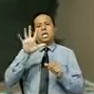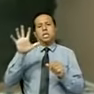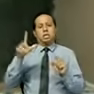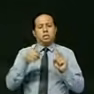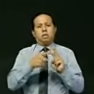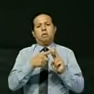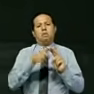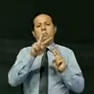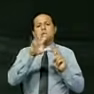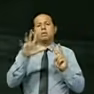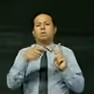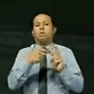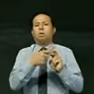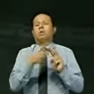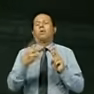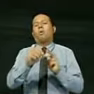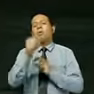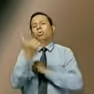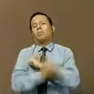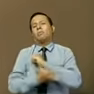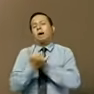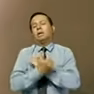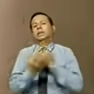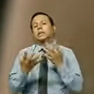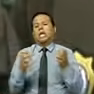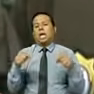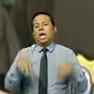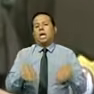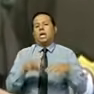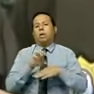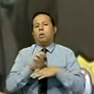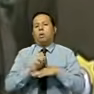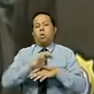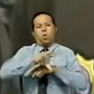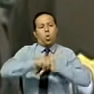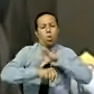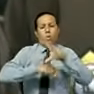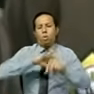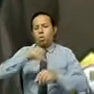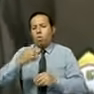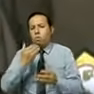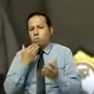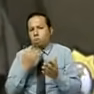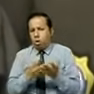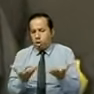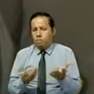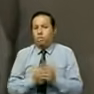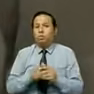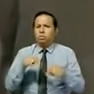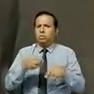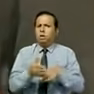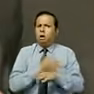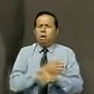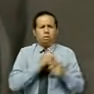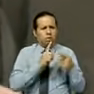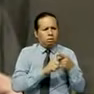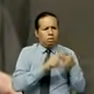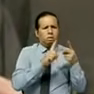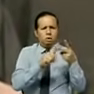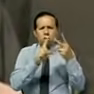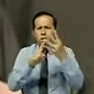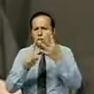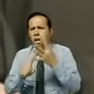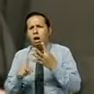banda internacional dedicada al robo de cajeros automáticos. El modus operandi con el que los eventos que se dieron en la subzona Guayas es el